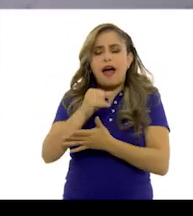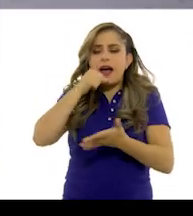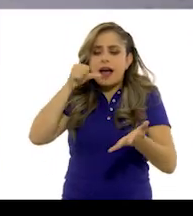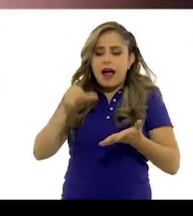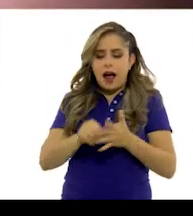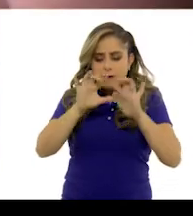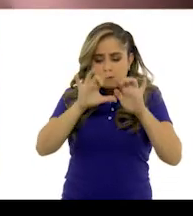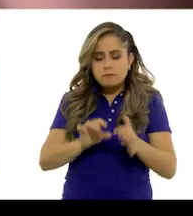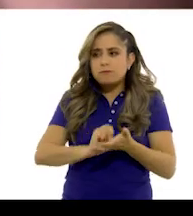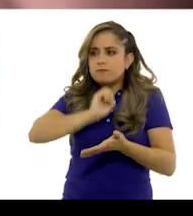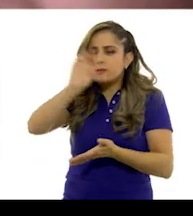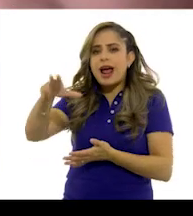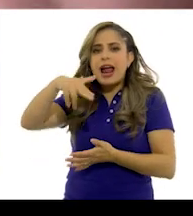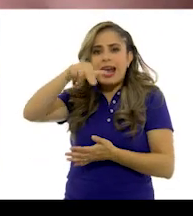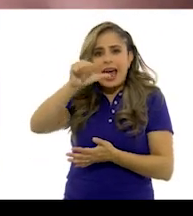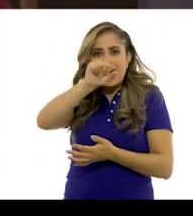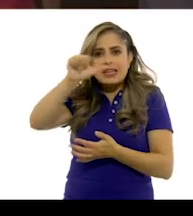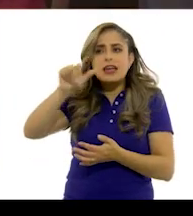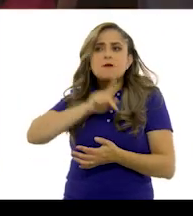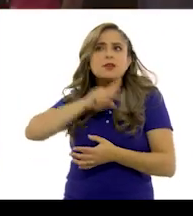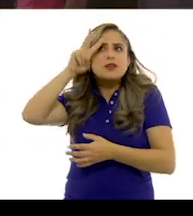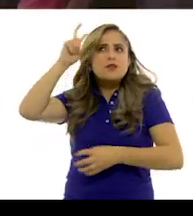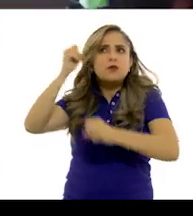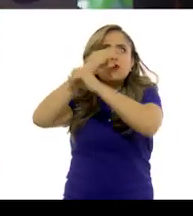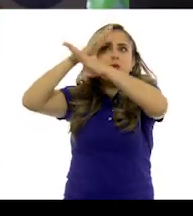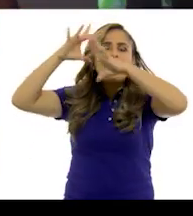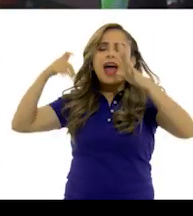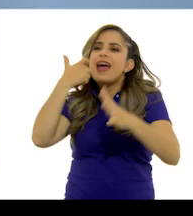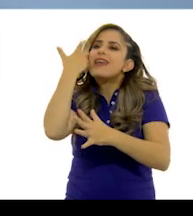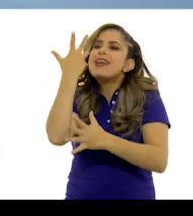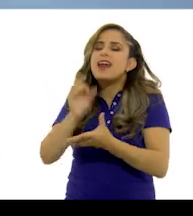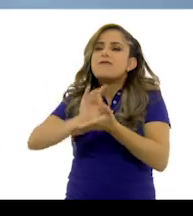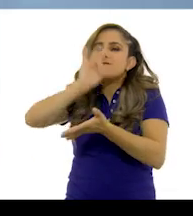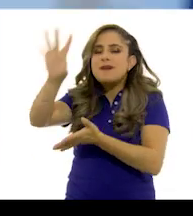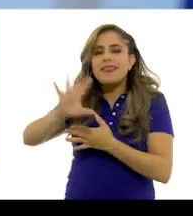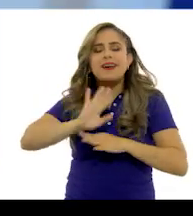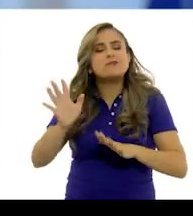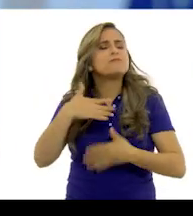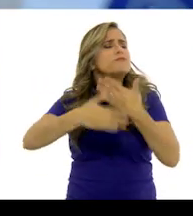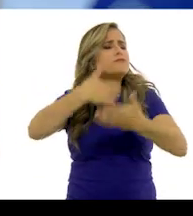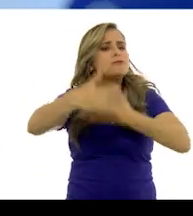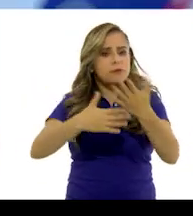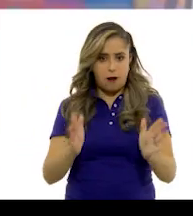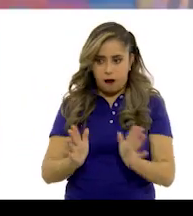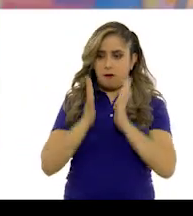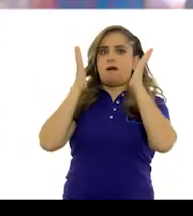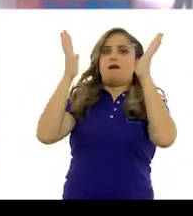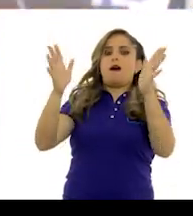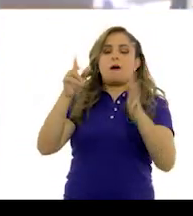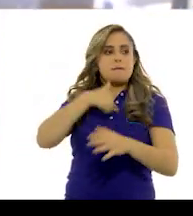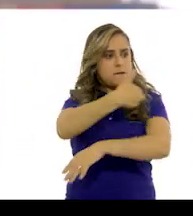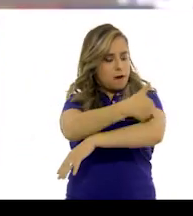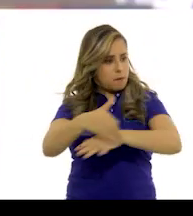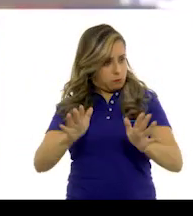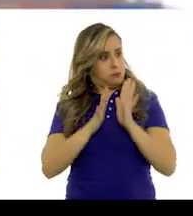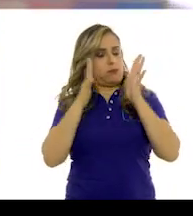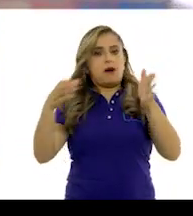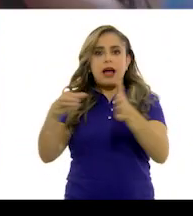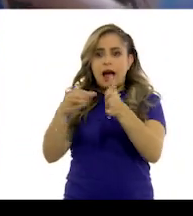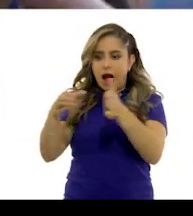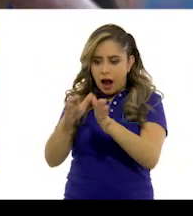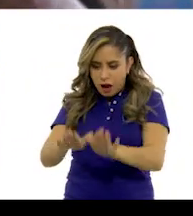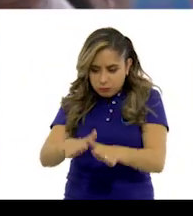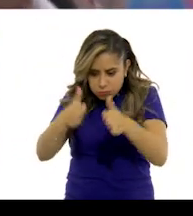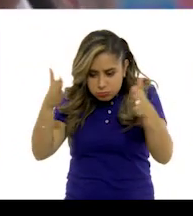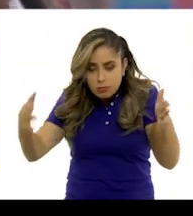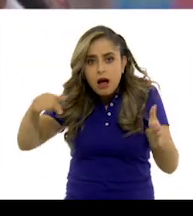la NASA para contarles mi sueño. Para mi sorpresa y la de mi familia, tiempo después llegó una caja llena de libros que abrieron mi mundo